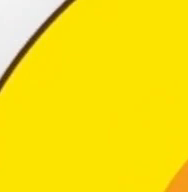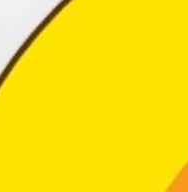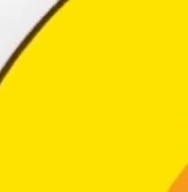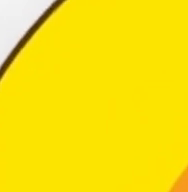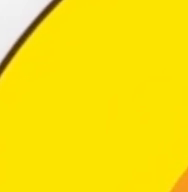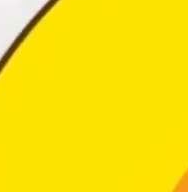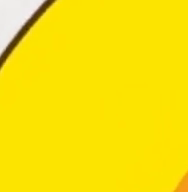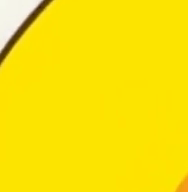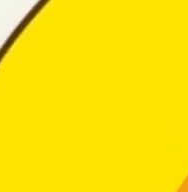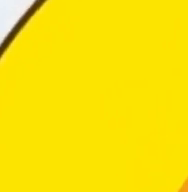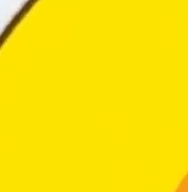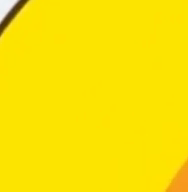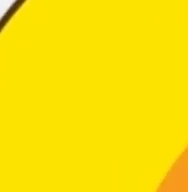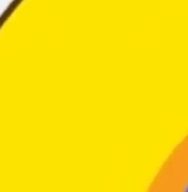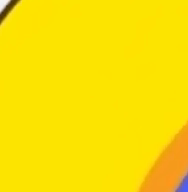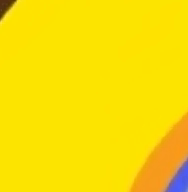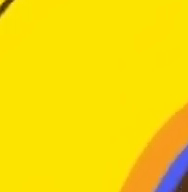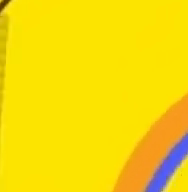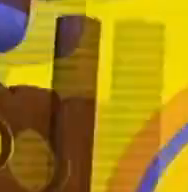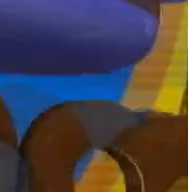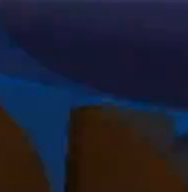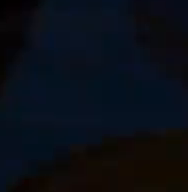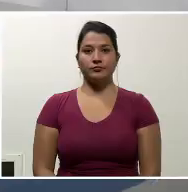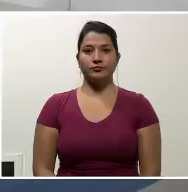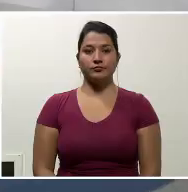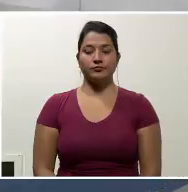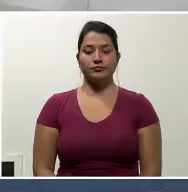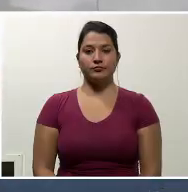sin apuros.